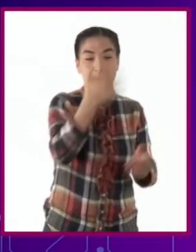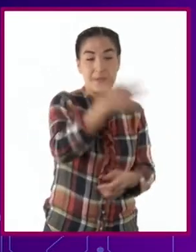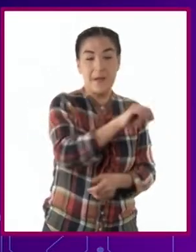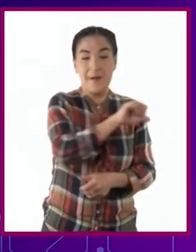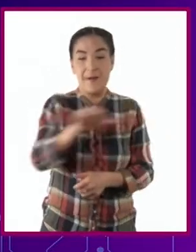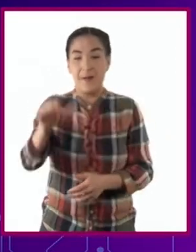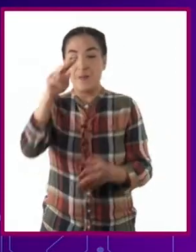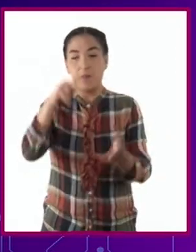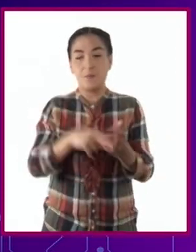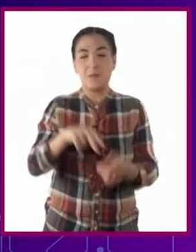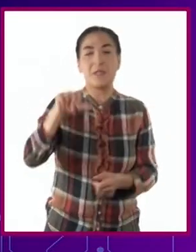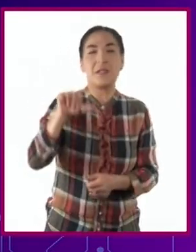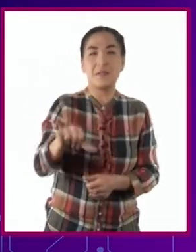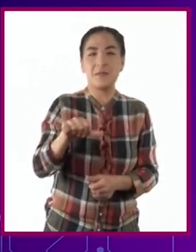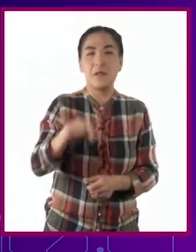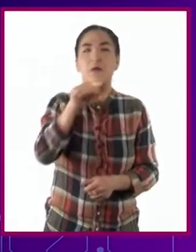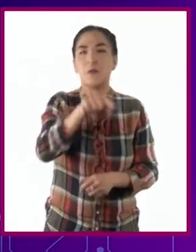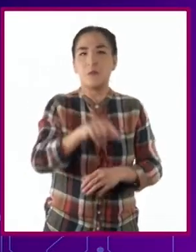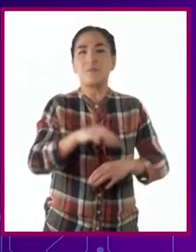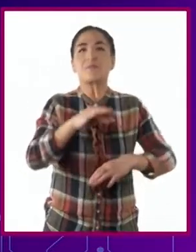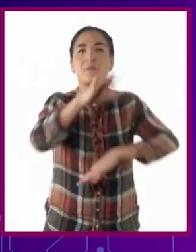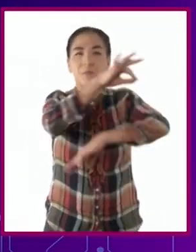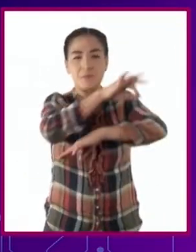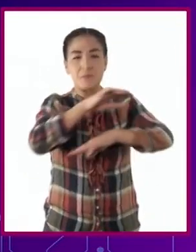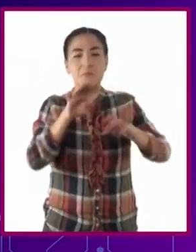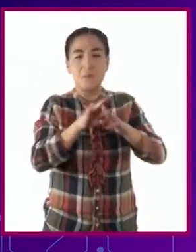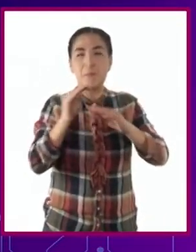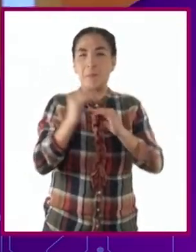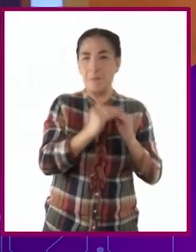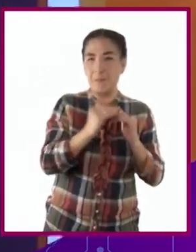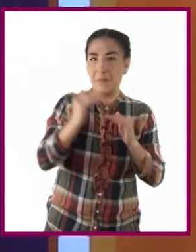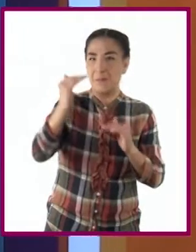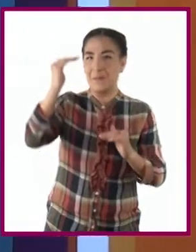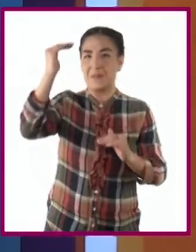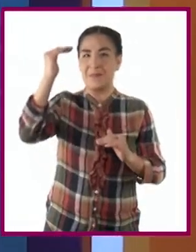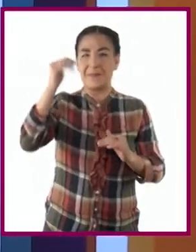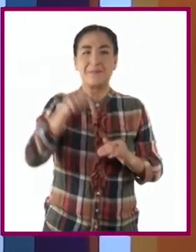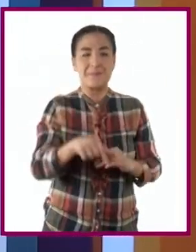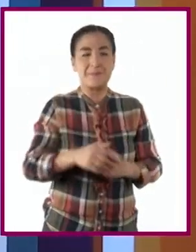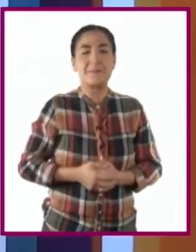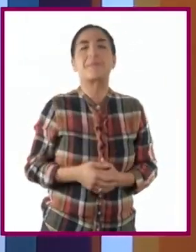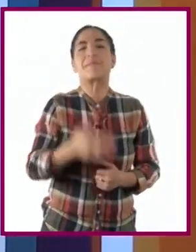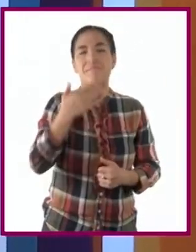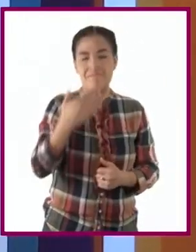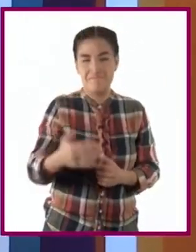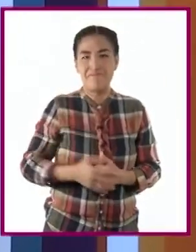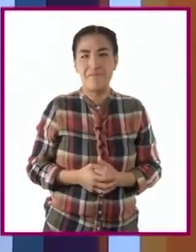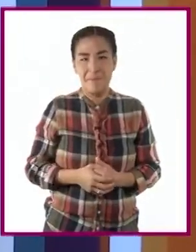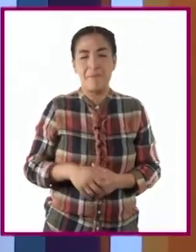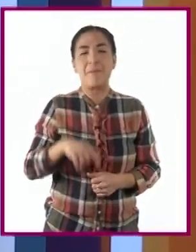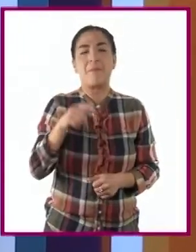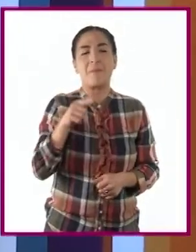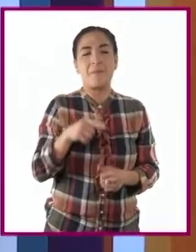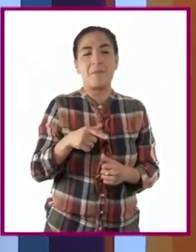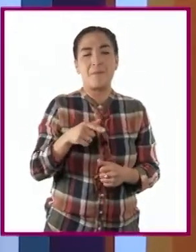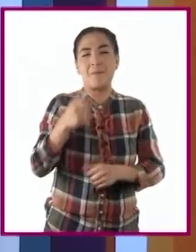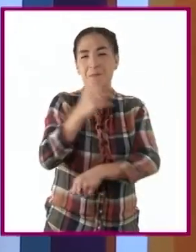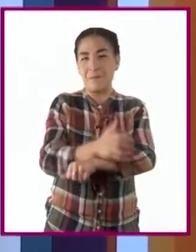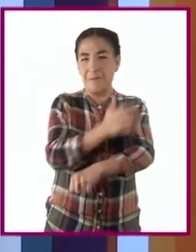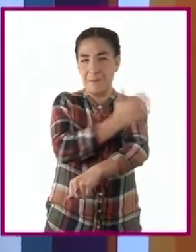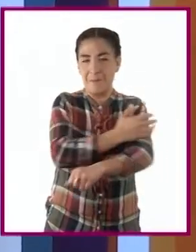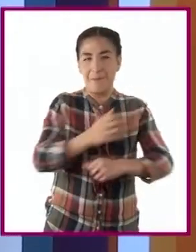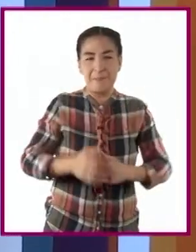2016 aumentó la potencia eólica en nuestro país. Es correcto, colega. Muy bien.